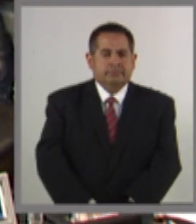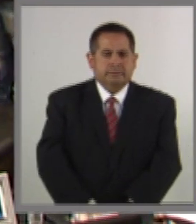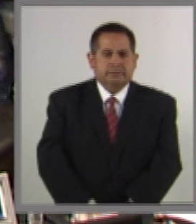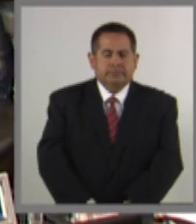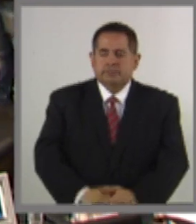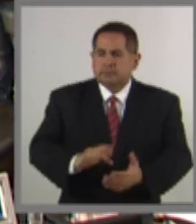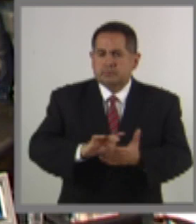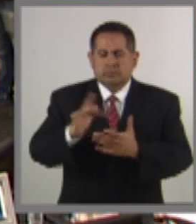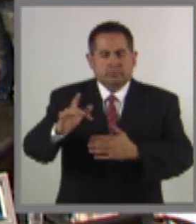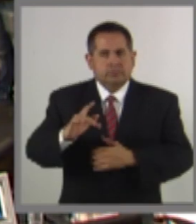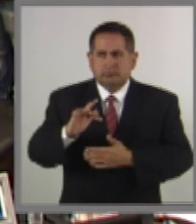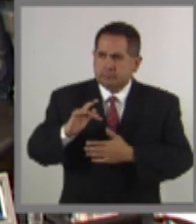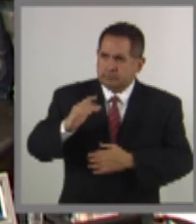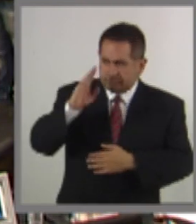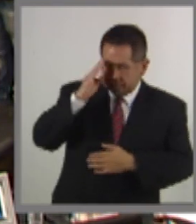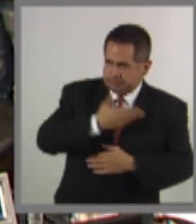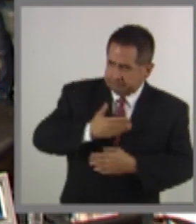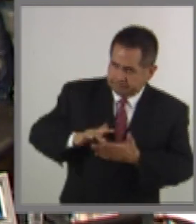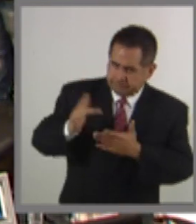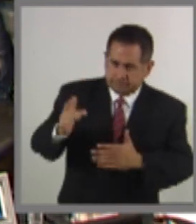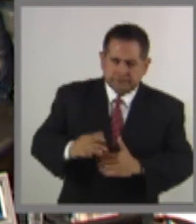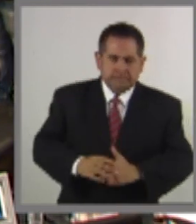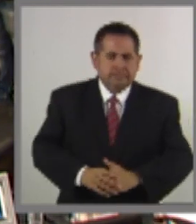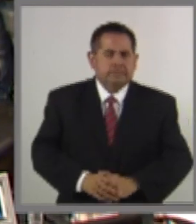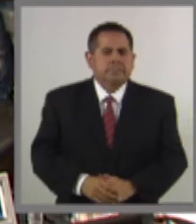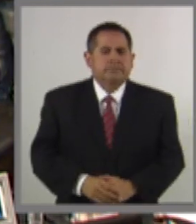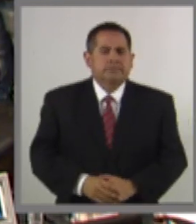Muchísimas gracias, señor presidente.